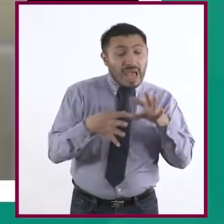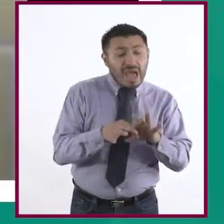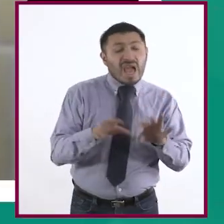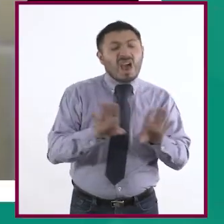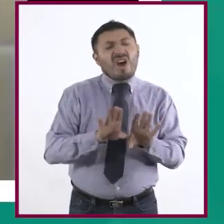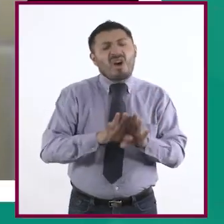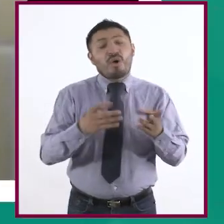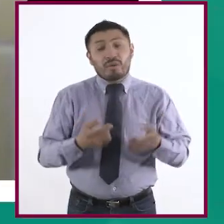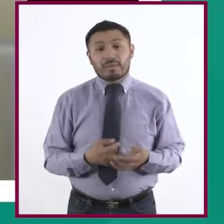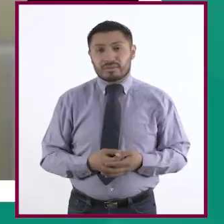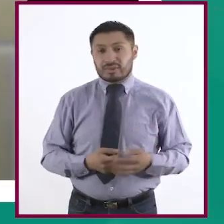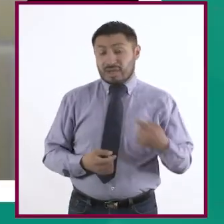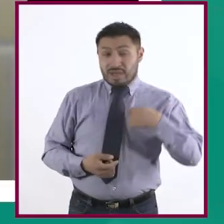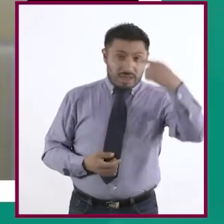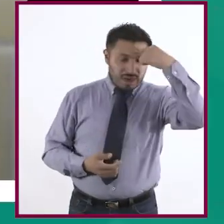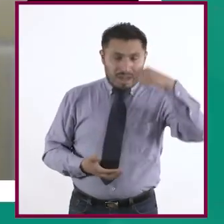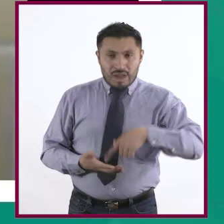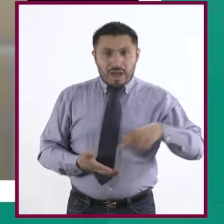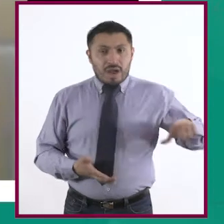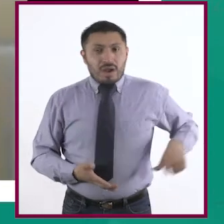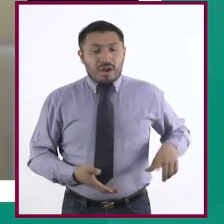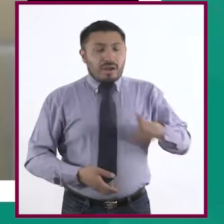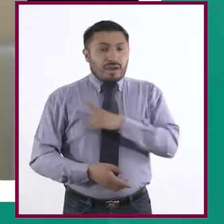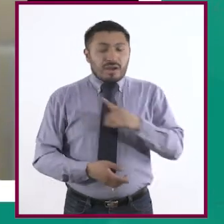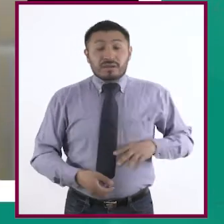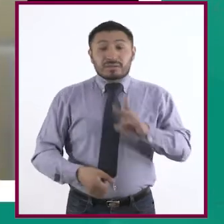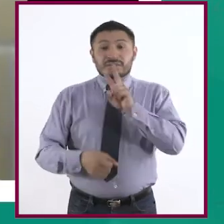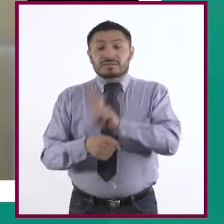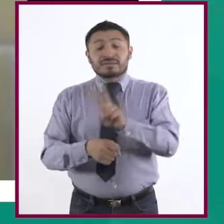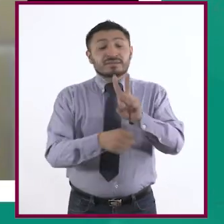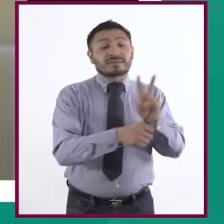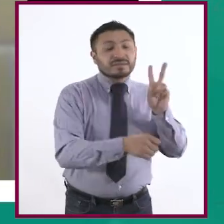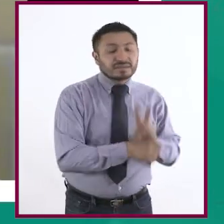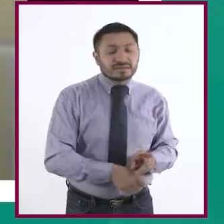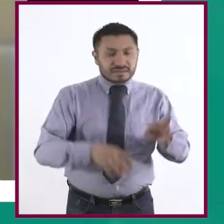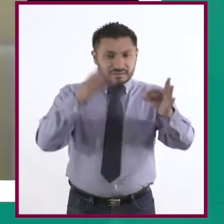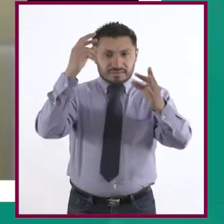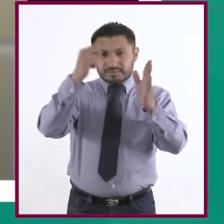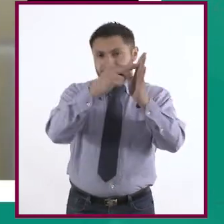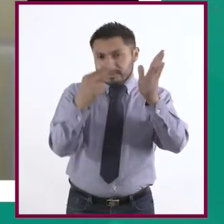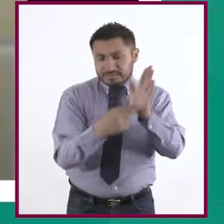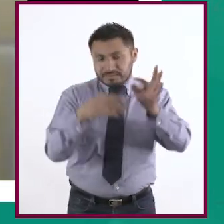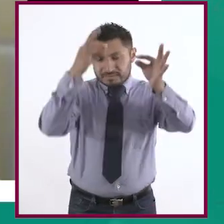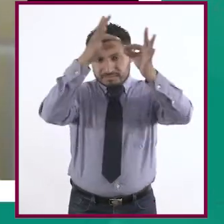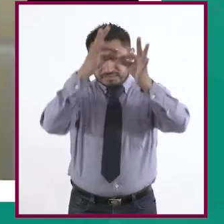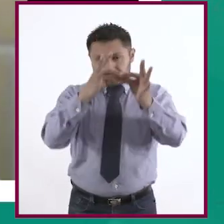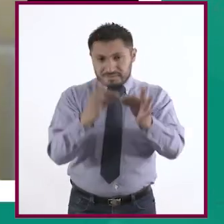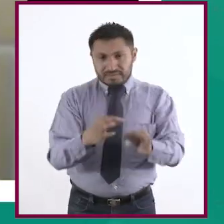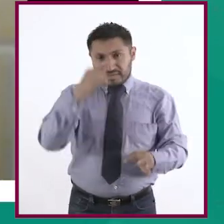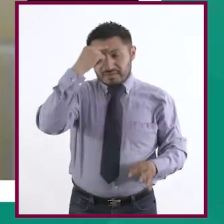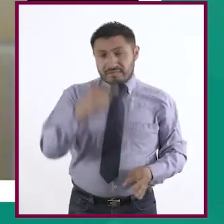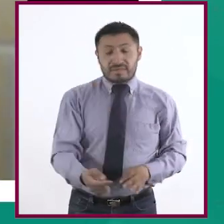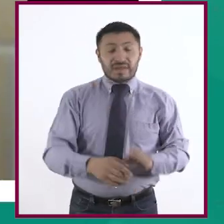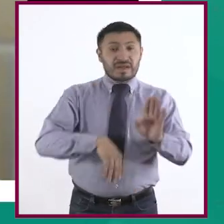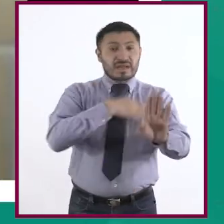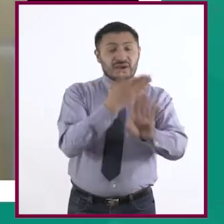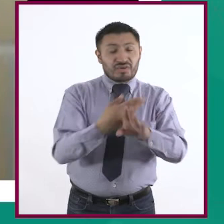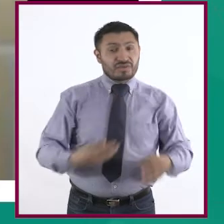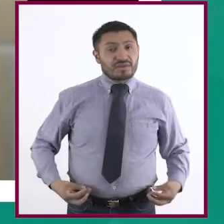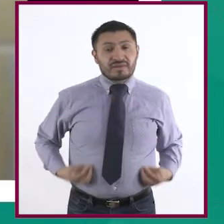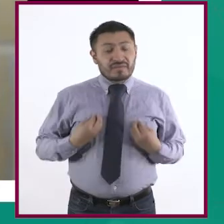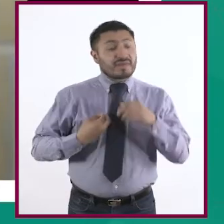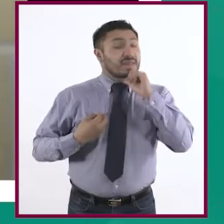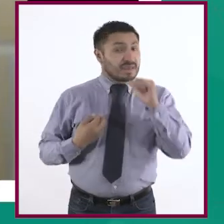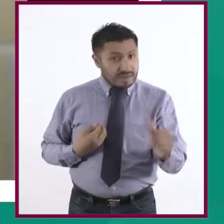Considero que el gobierno debe de vigilar que se cumplan los lineamientos y las normas para no atentar contra la dignidad humana, ya que